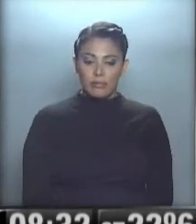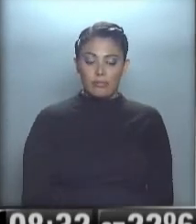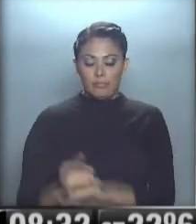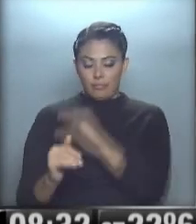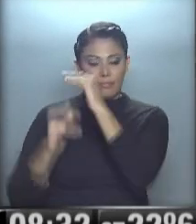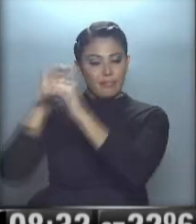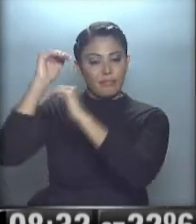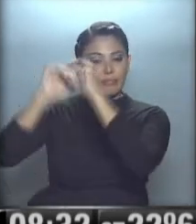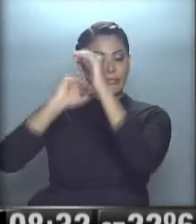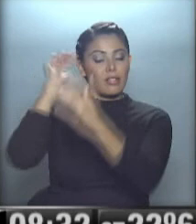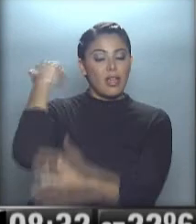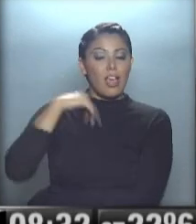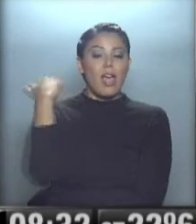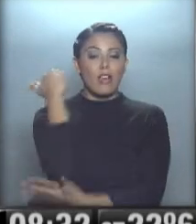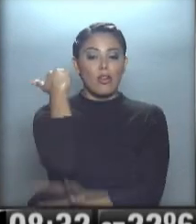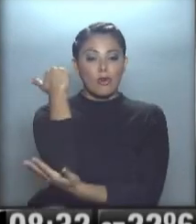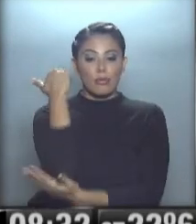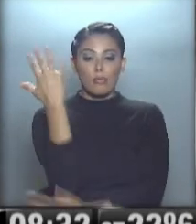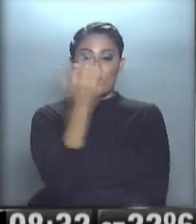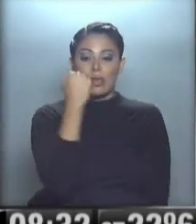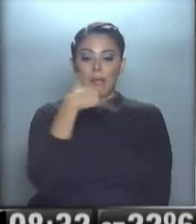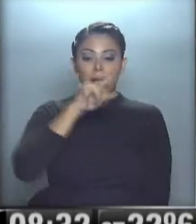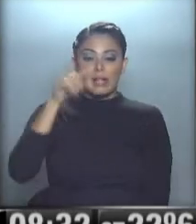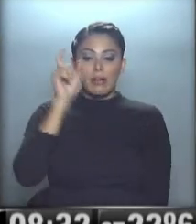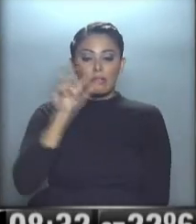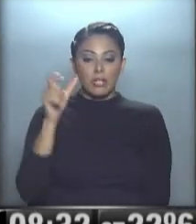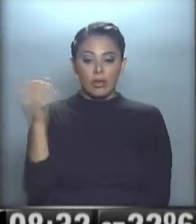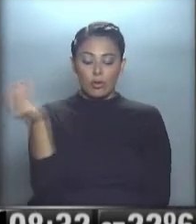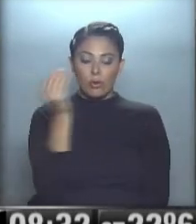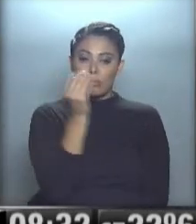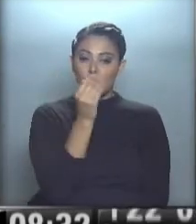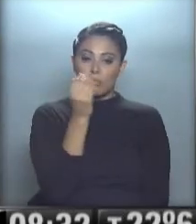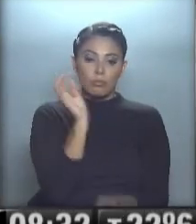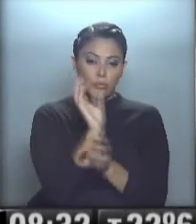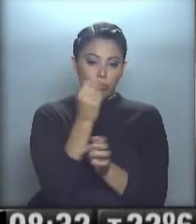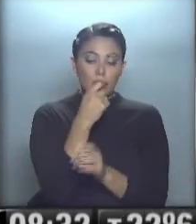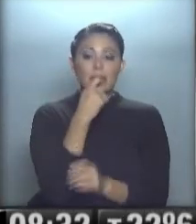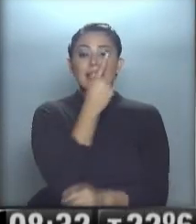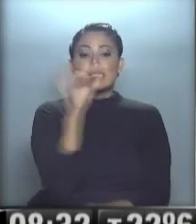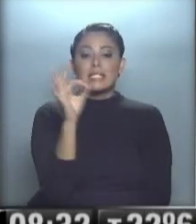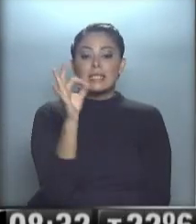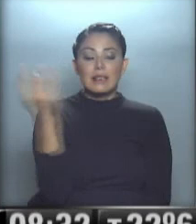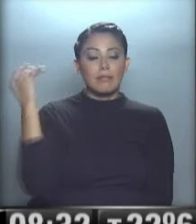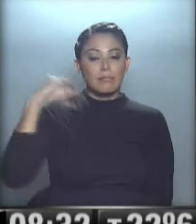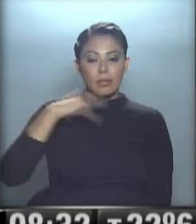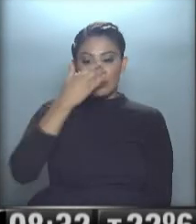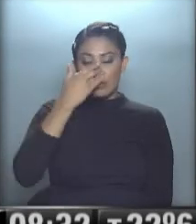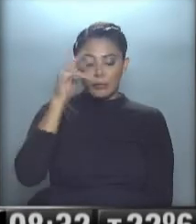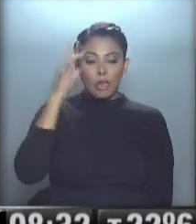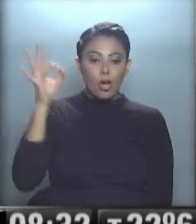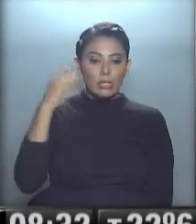crecimiento económico para obtener ingresos superiores al consumo. Cuando uno obtiene 100 pesos de ingreso y consume 80, entonces ahorra